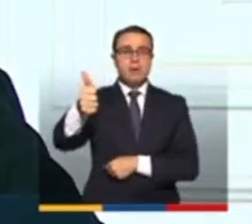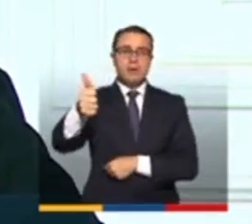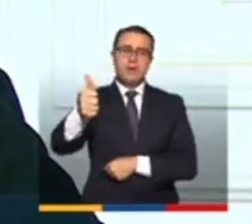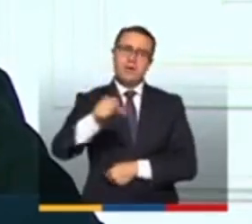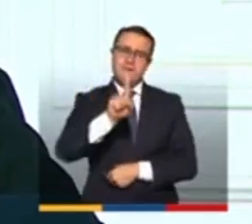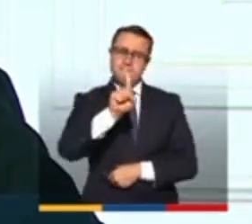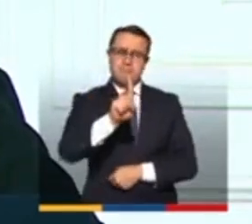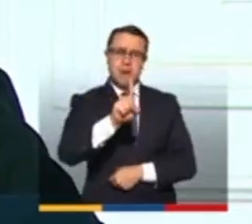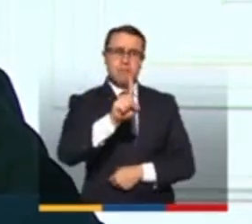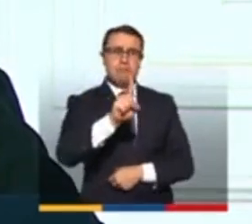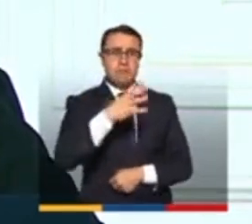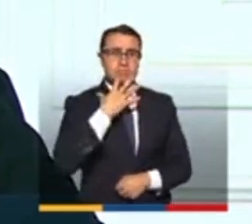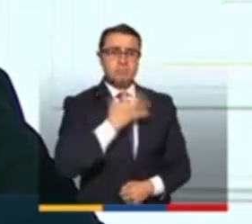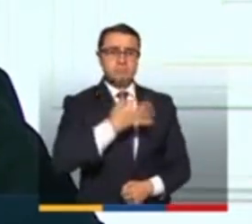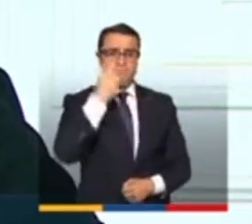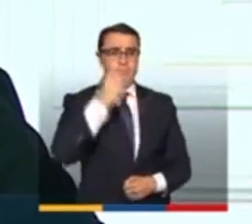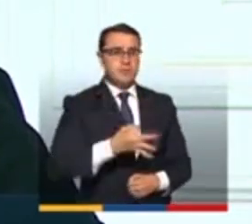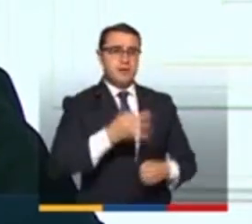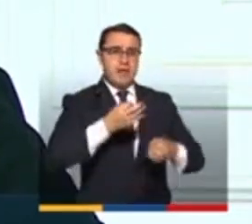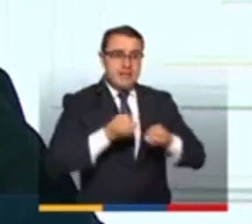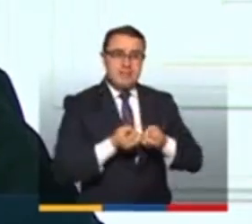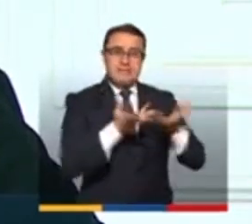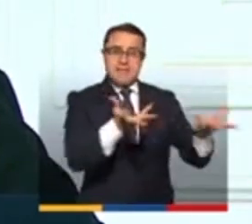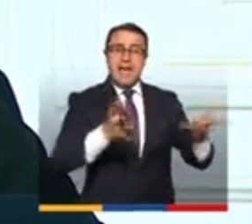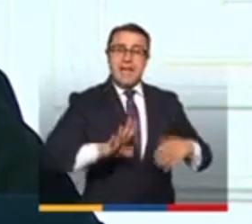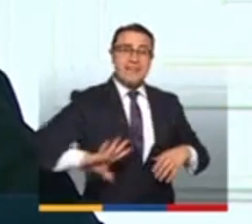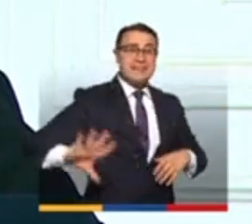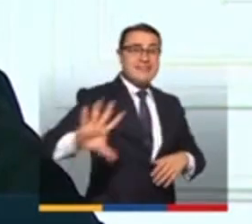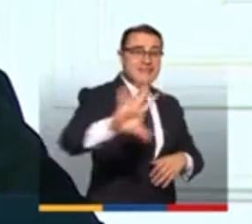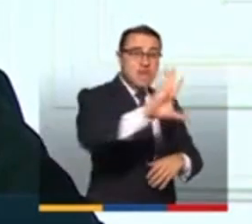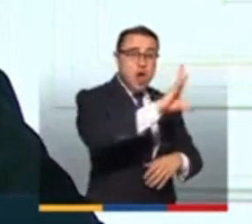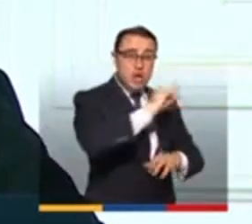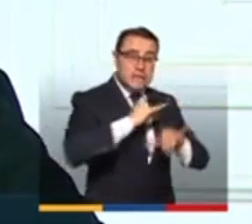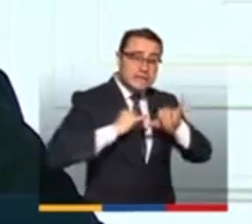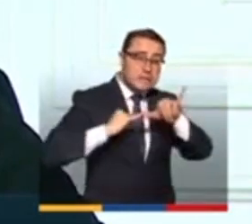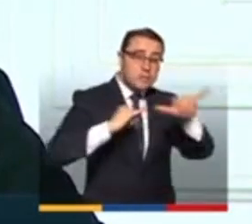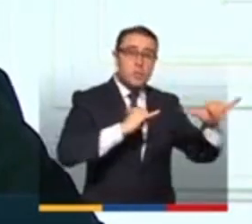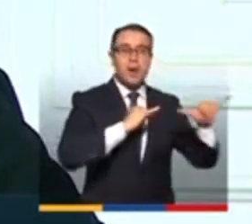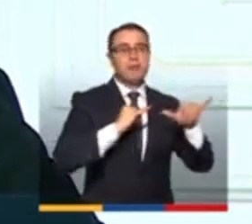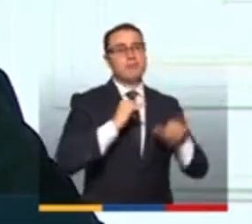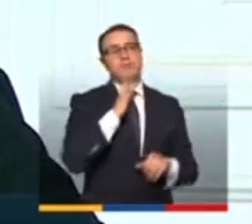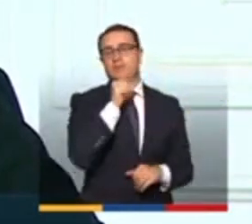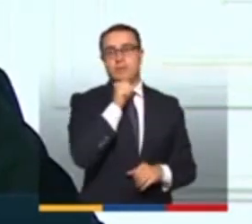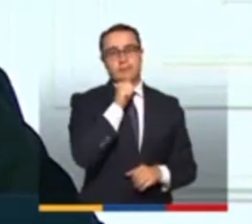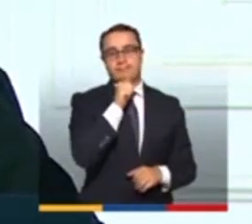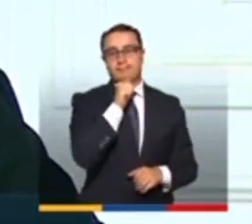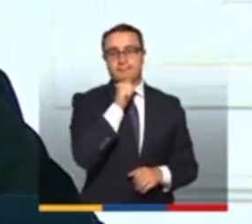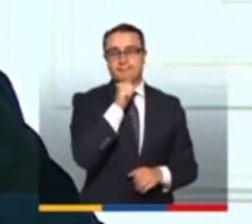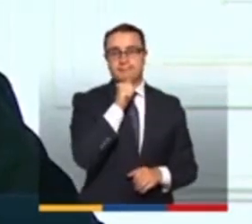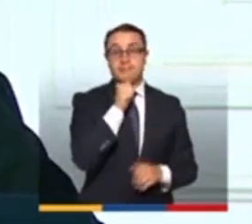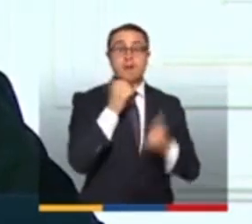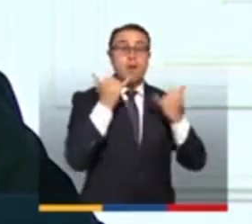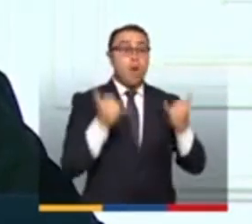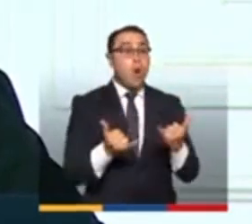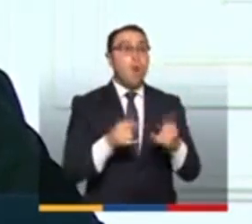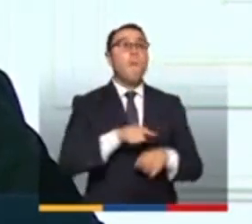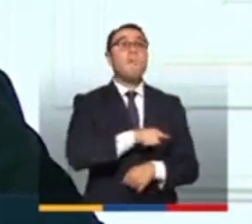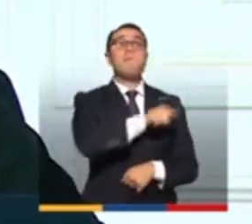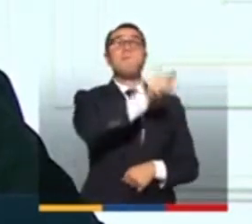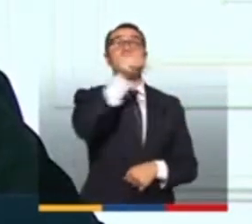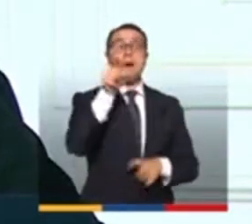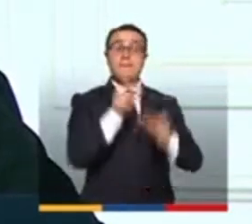no garantizó universalidad. Hoy hay mucha gente sin agua potable.